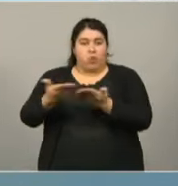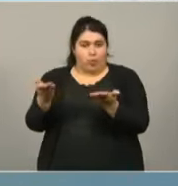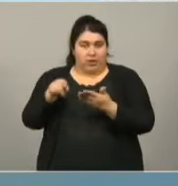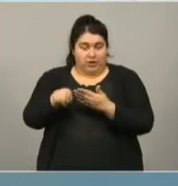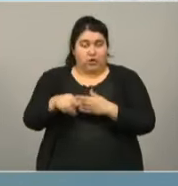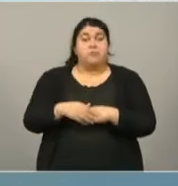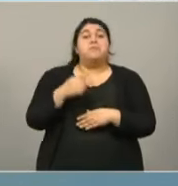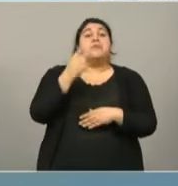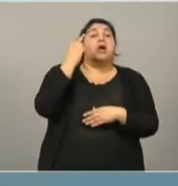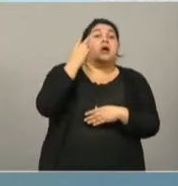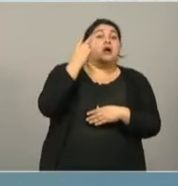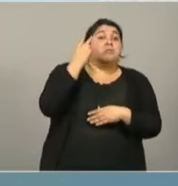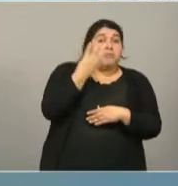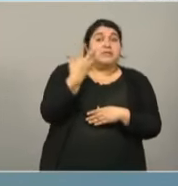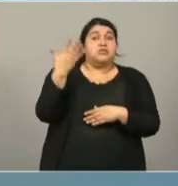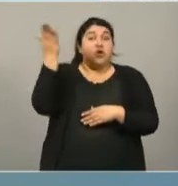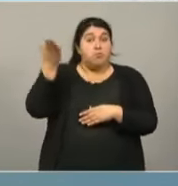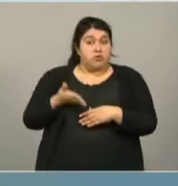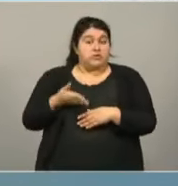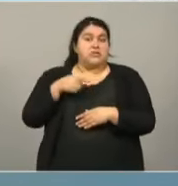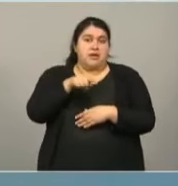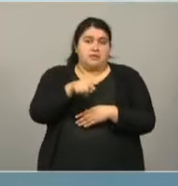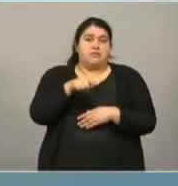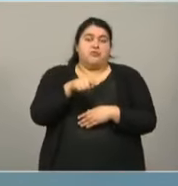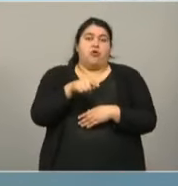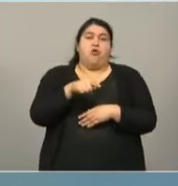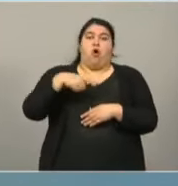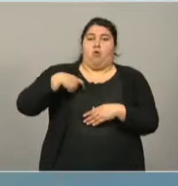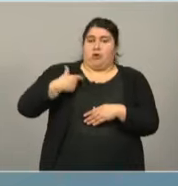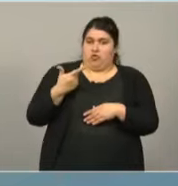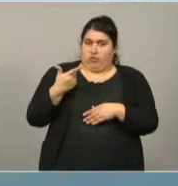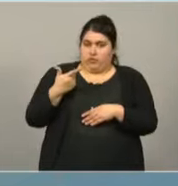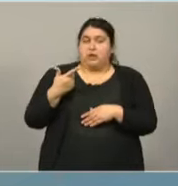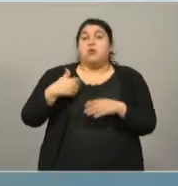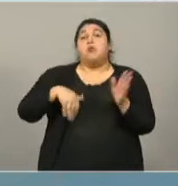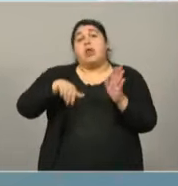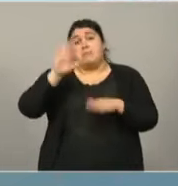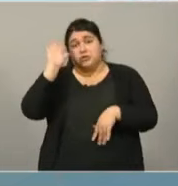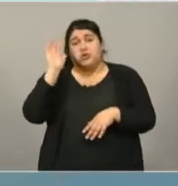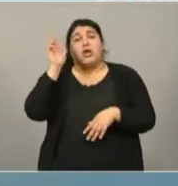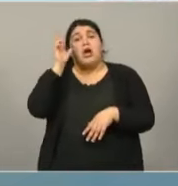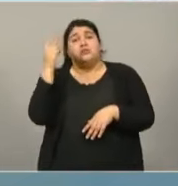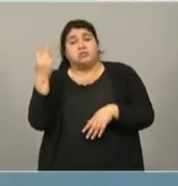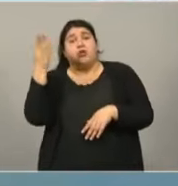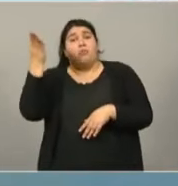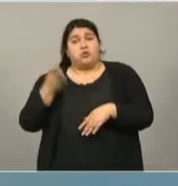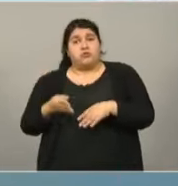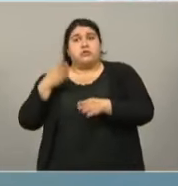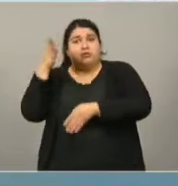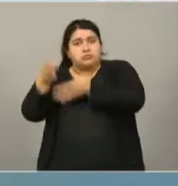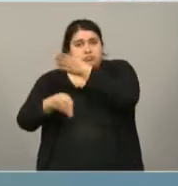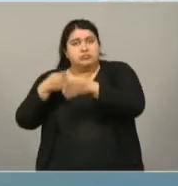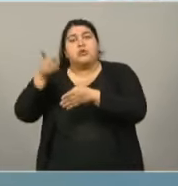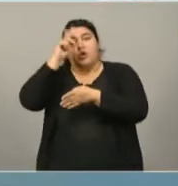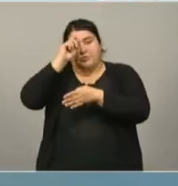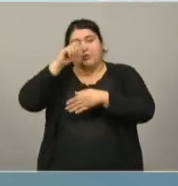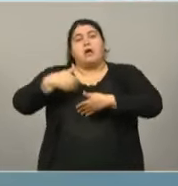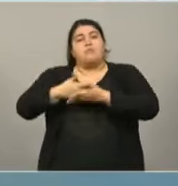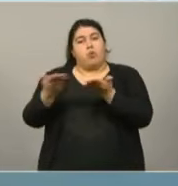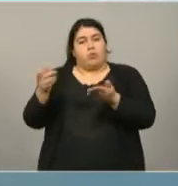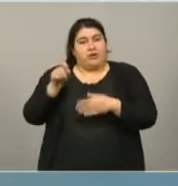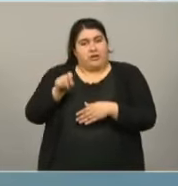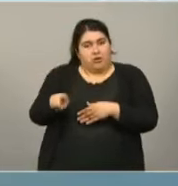35 por no tiene obra social o prepaga pero el 82 por casi 8% de las consultas se realizan en el